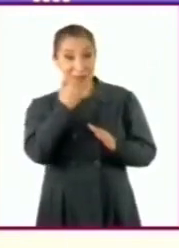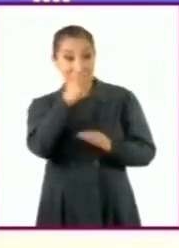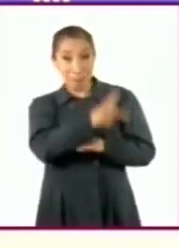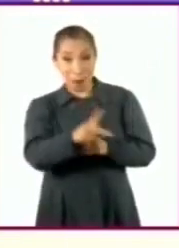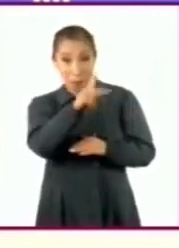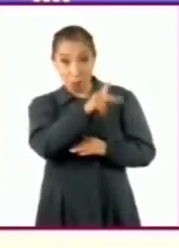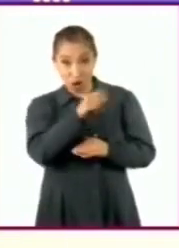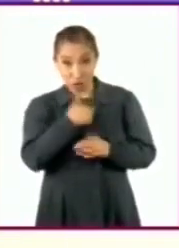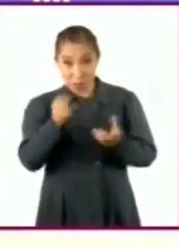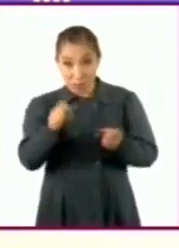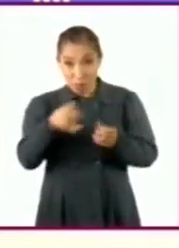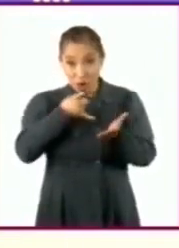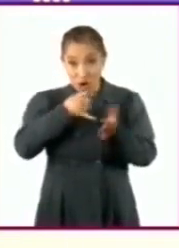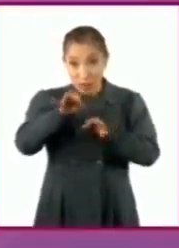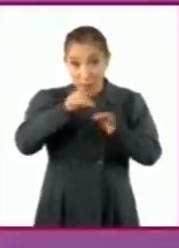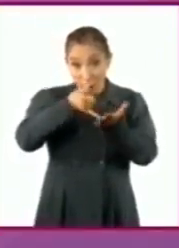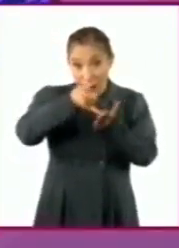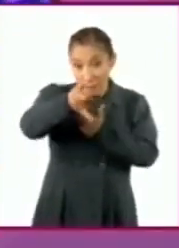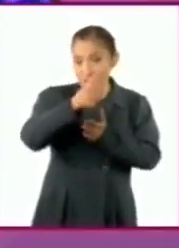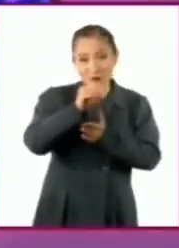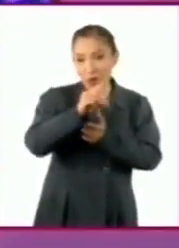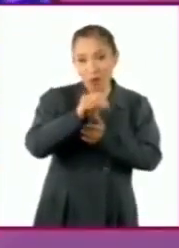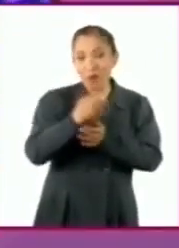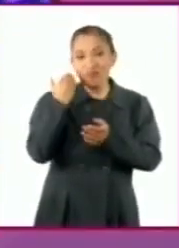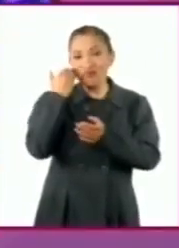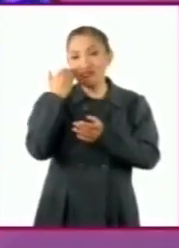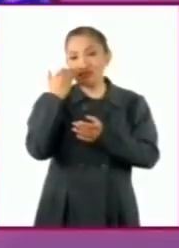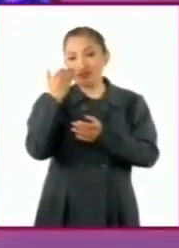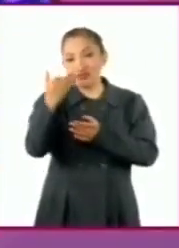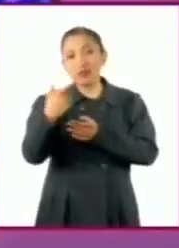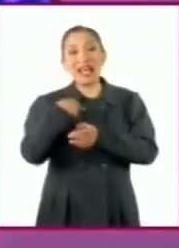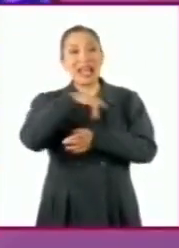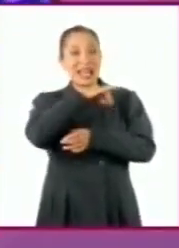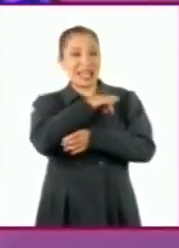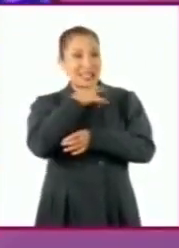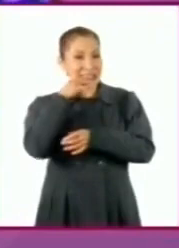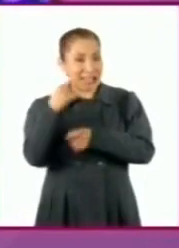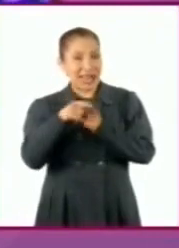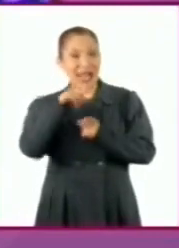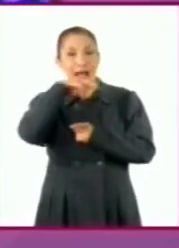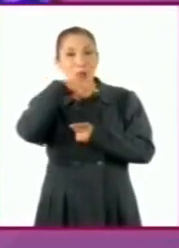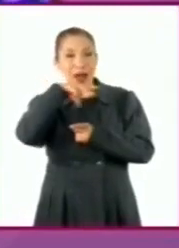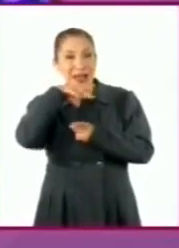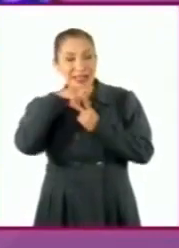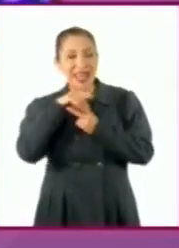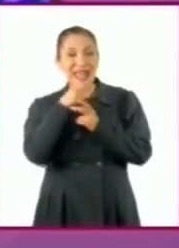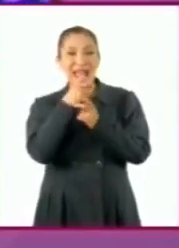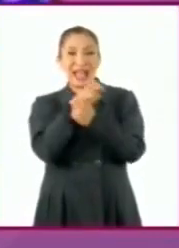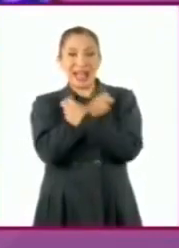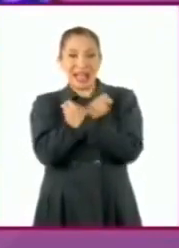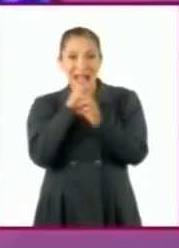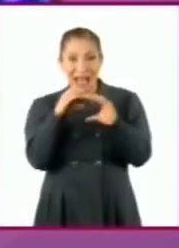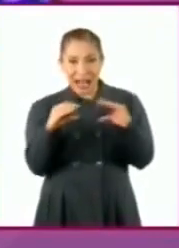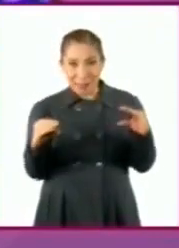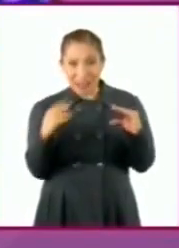encuentras entre los tipos de asentamiento de las sociedades del Paleolítico nómadas y las del Neolítico